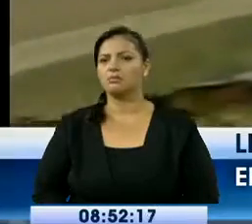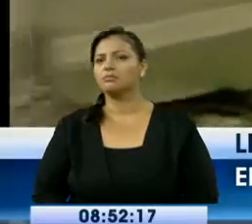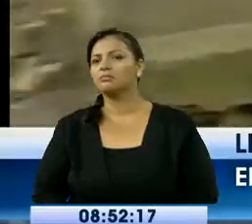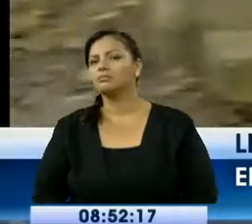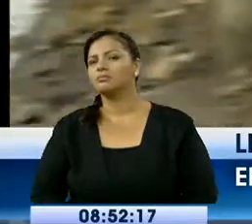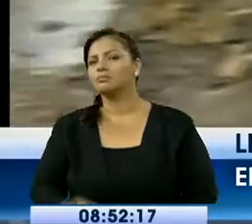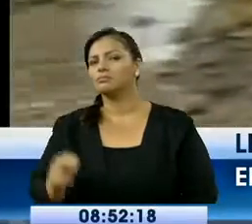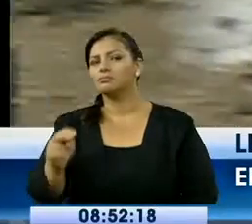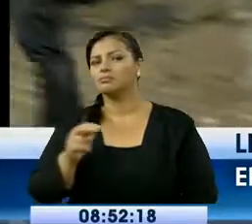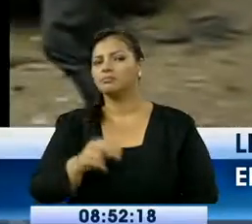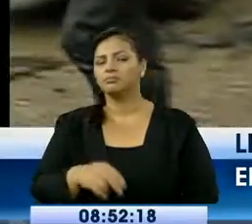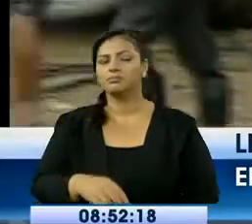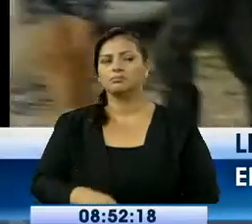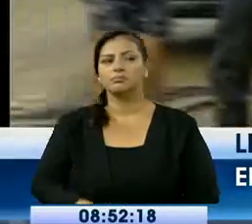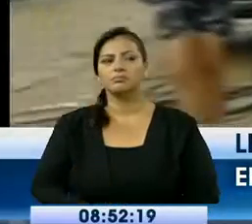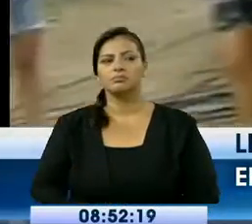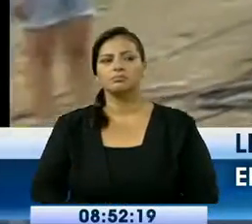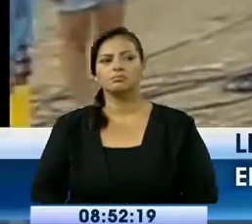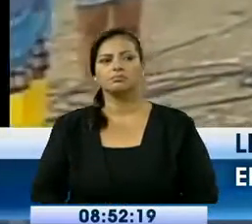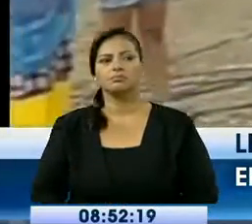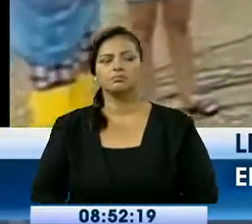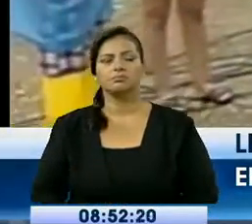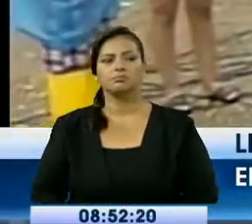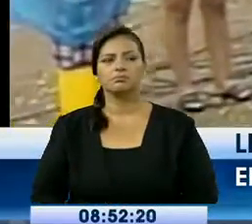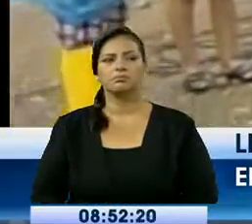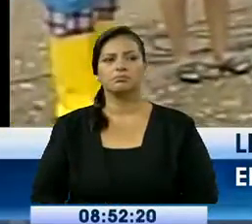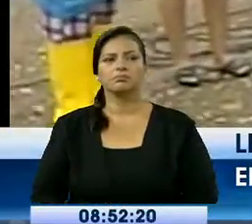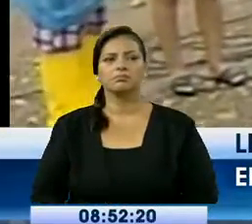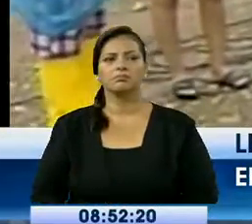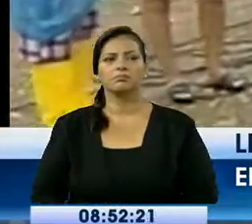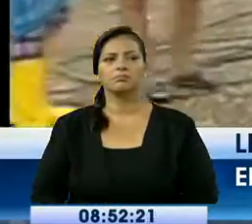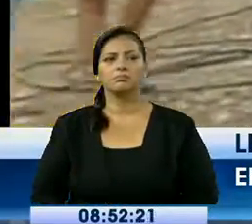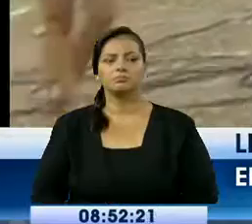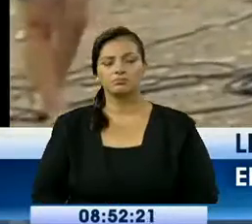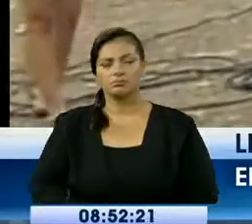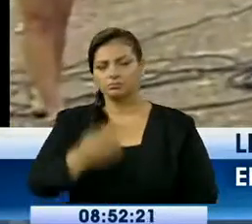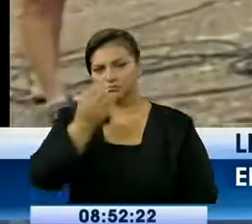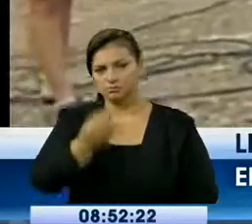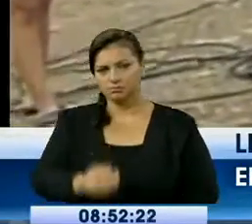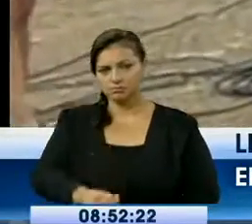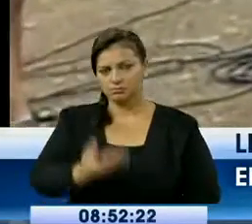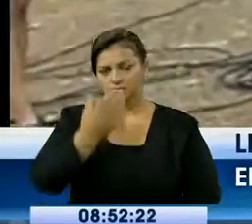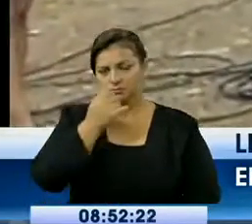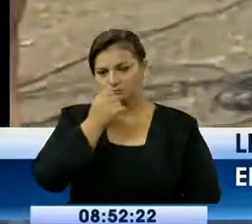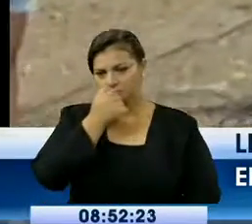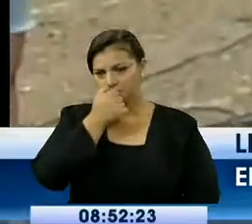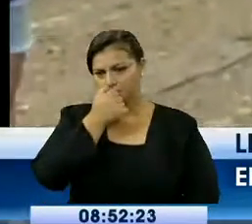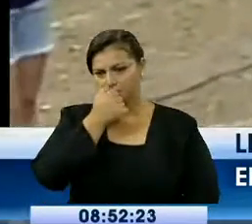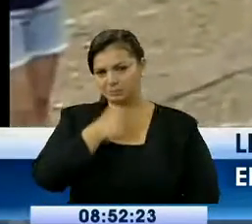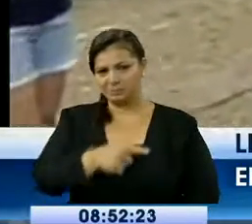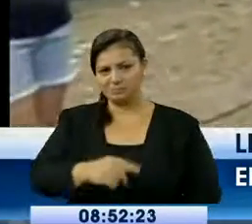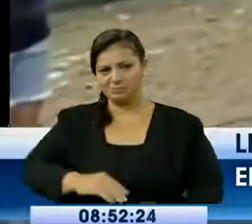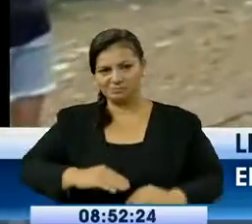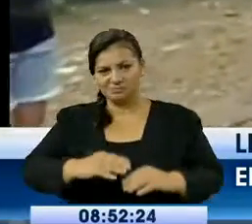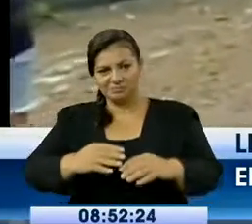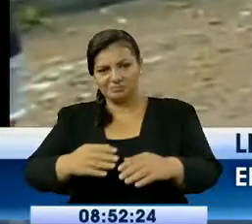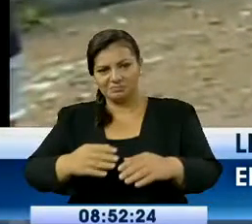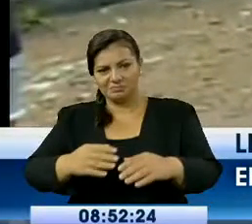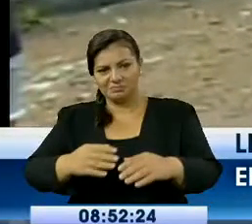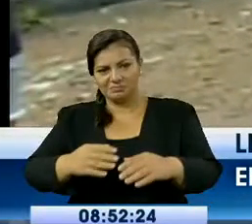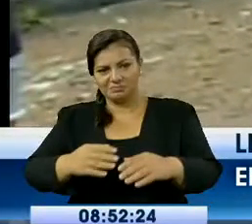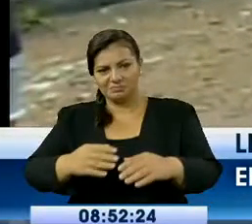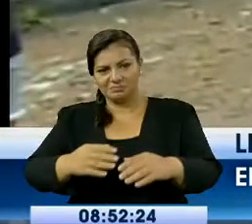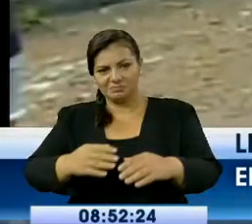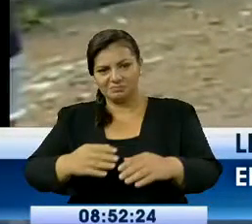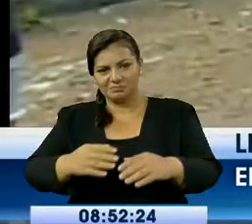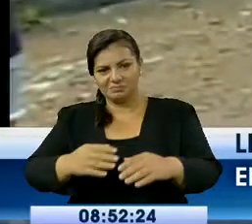Por acá no llega mucho líquido, pero los habitantes del sector. Mi estimada amiga, buenos días. Usted que está embarazada, la veo que está embarazada. ¿Difícil para